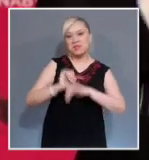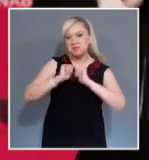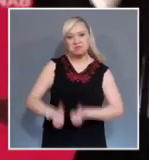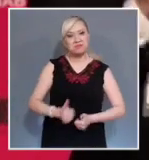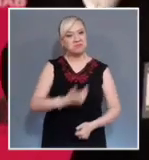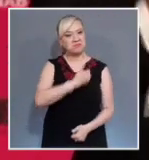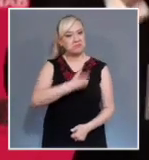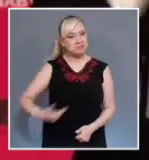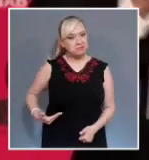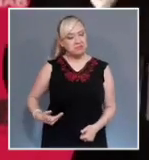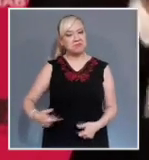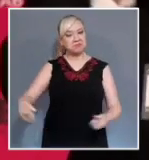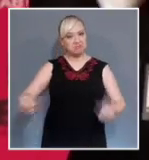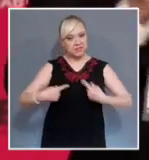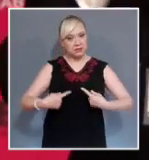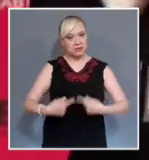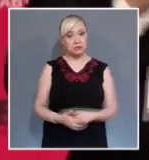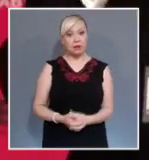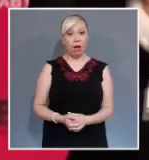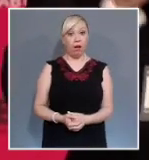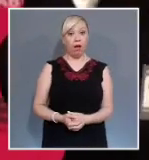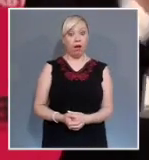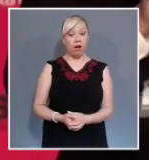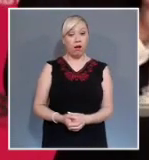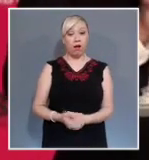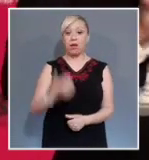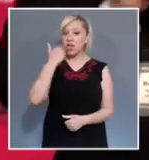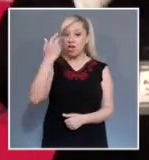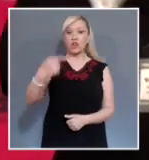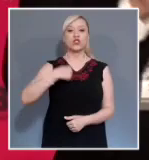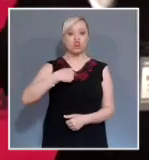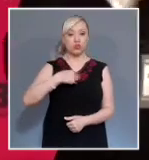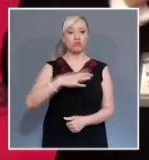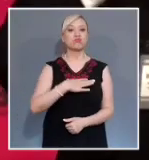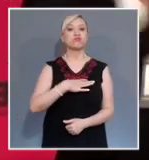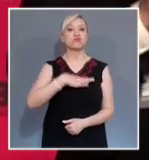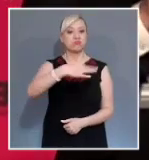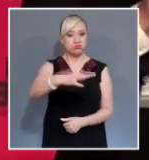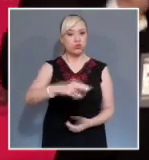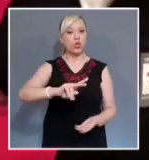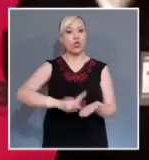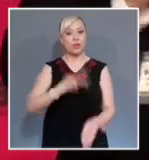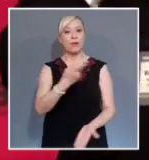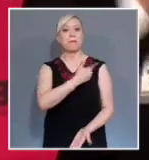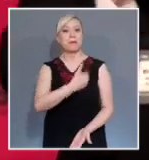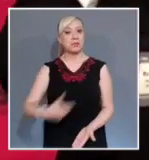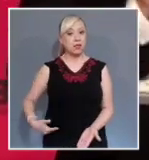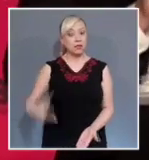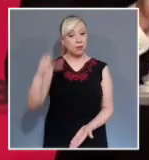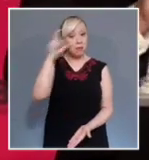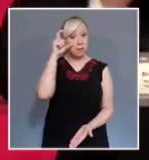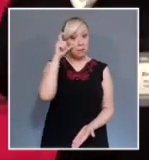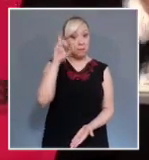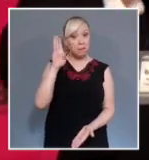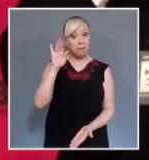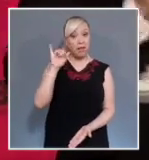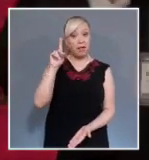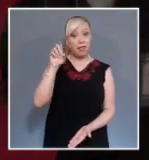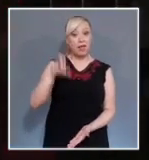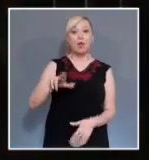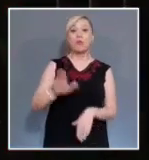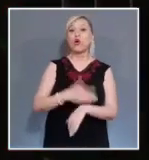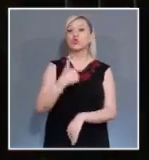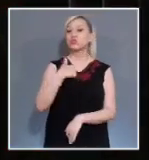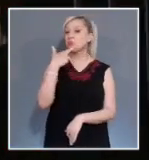anunció formalmente que ese candidatea a este segundo mandato presentándose como el demócrata mejor posicionado para